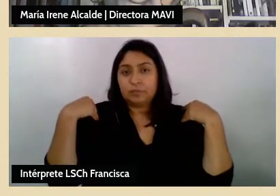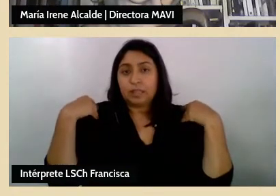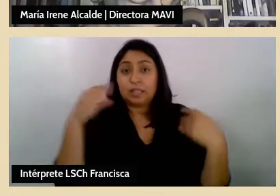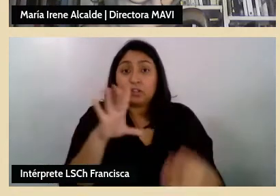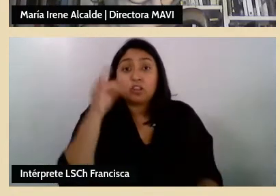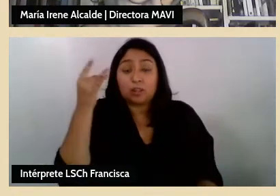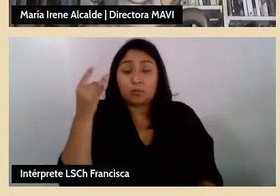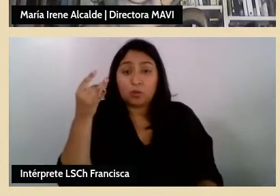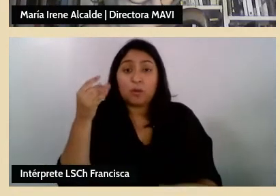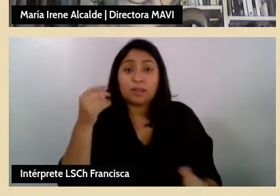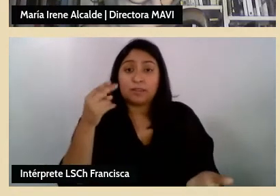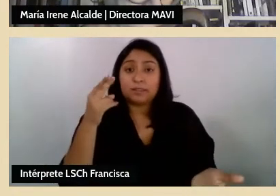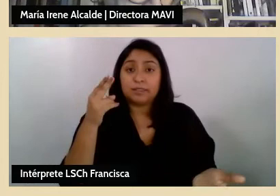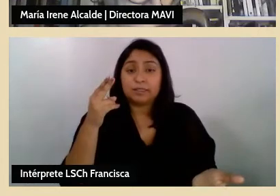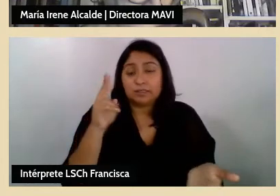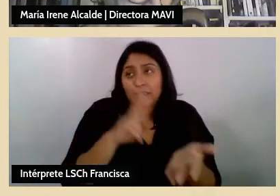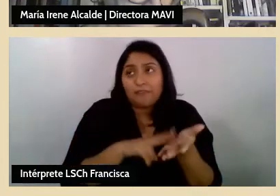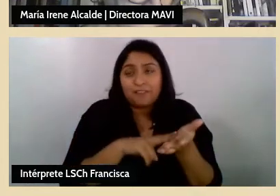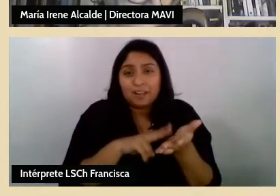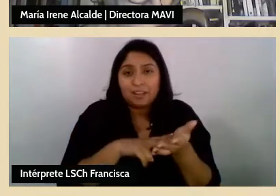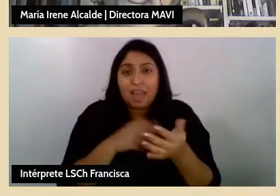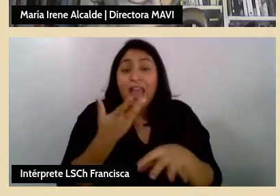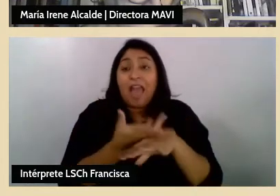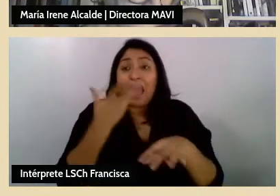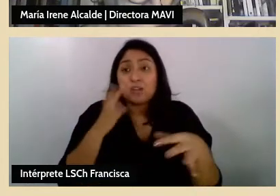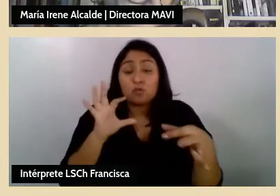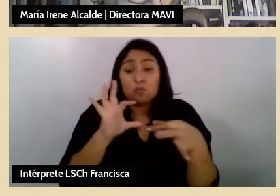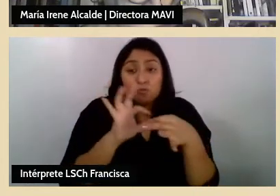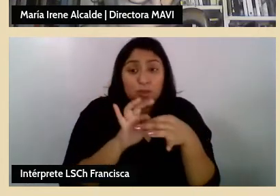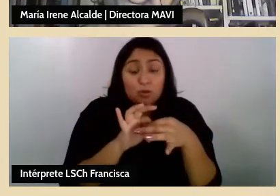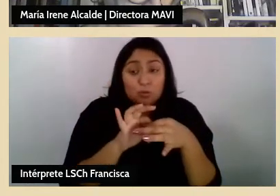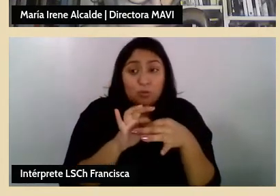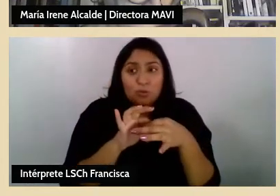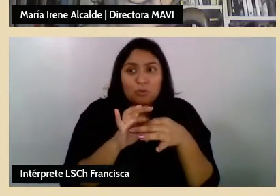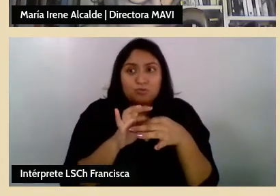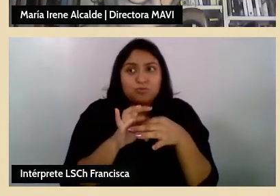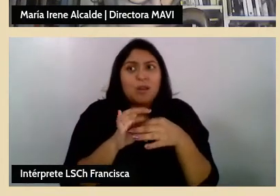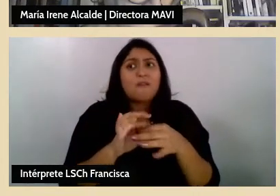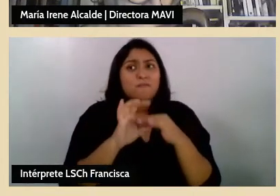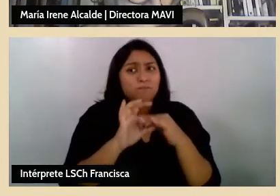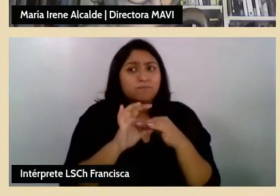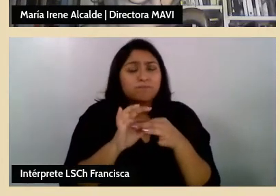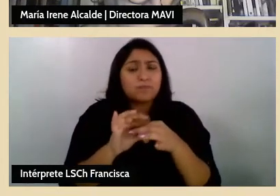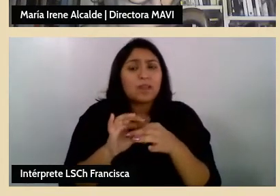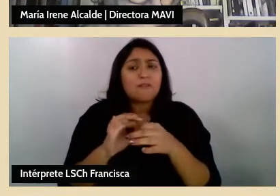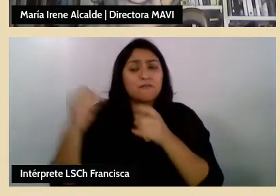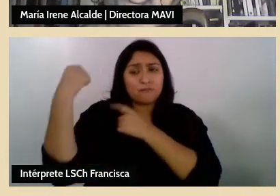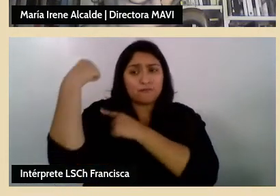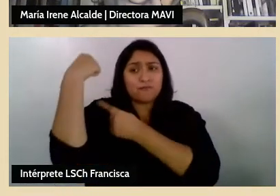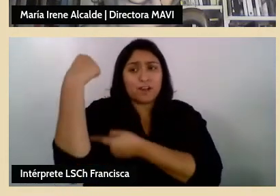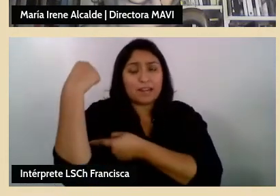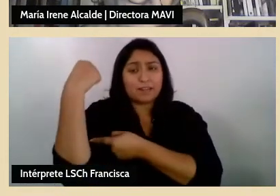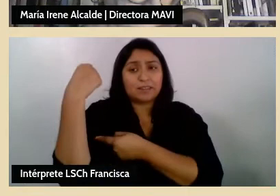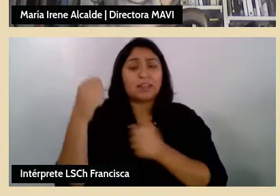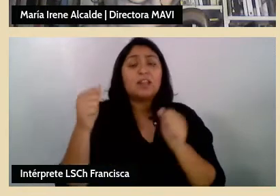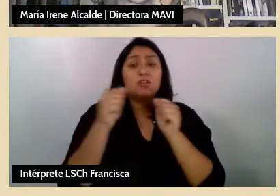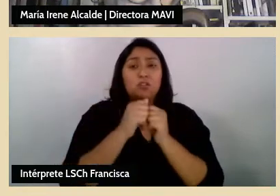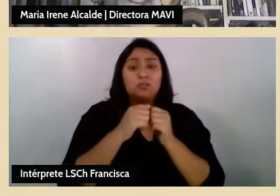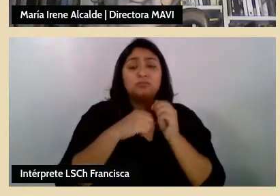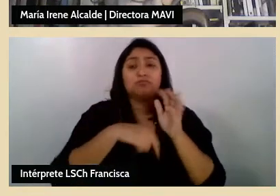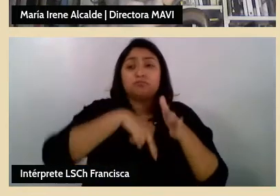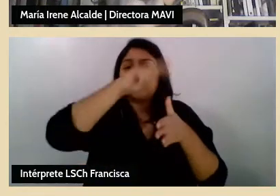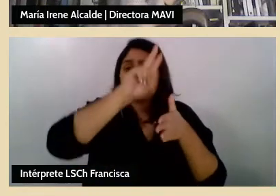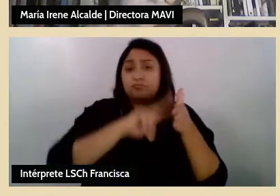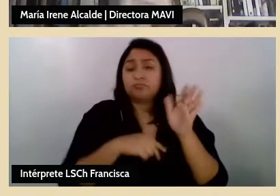en realidad tenemos un vínculo mayor con nuestra colección que solo el hecho de colocar obras en